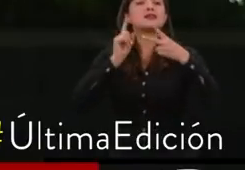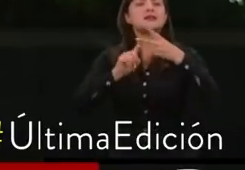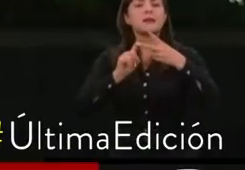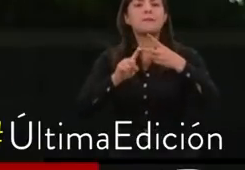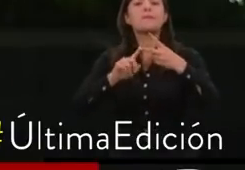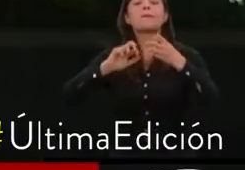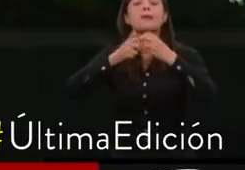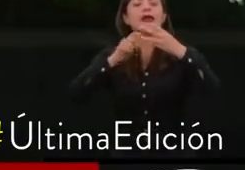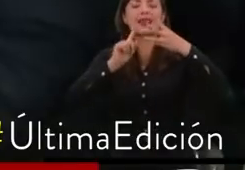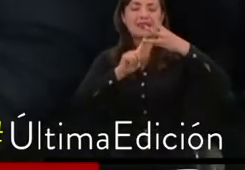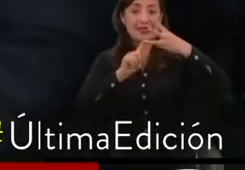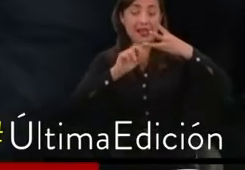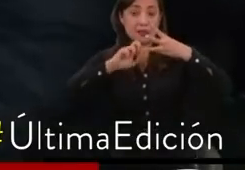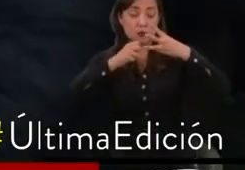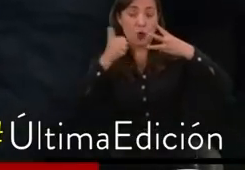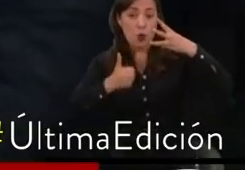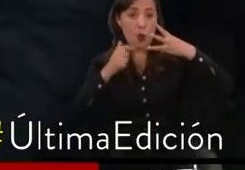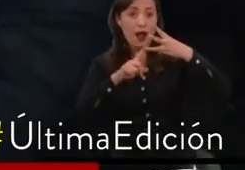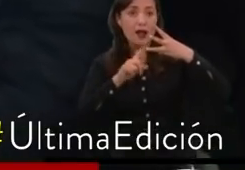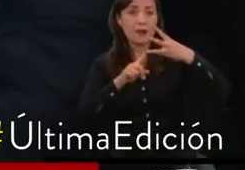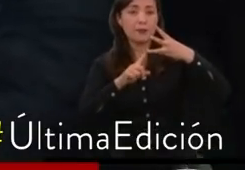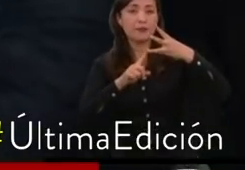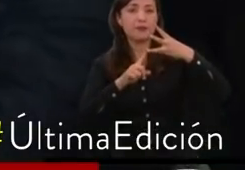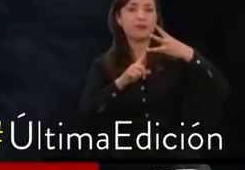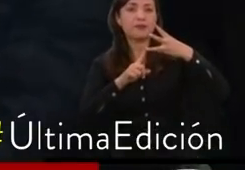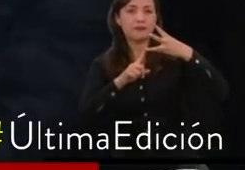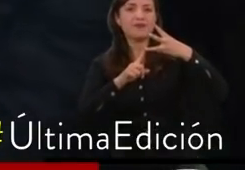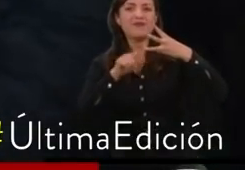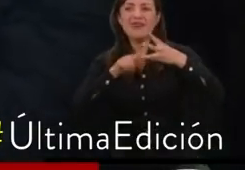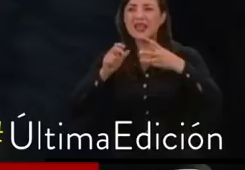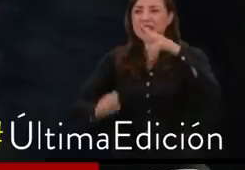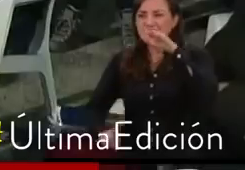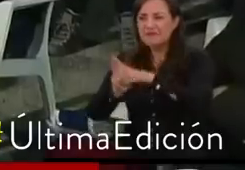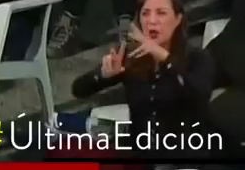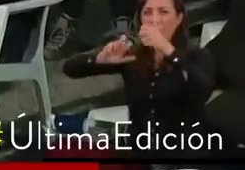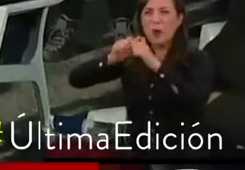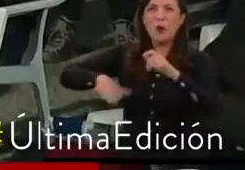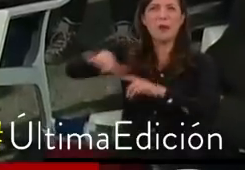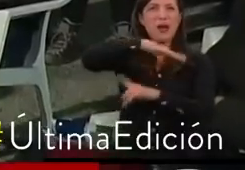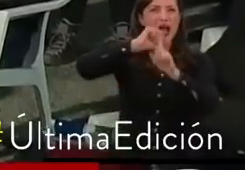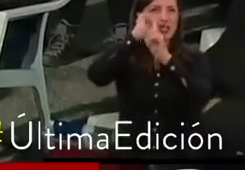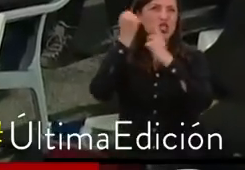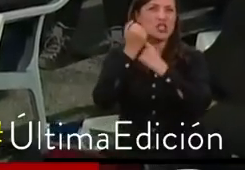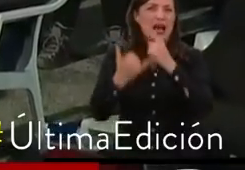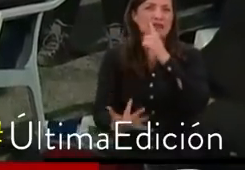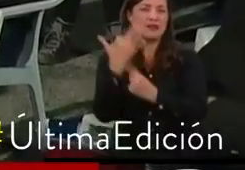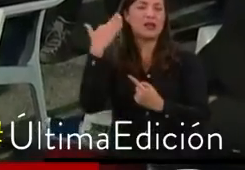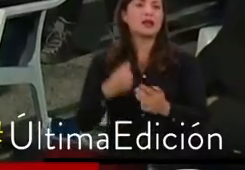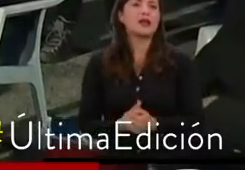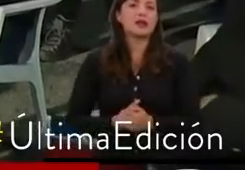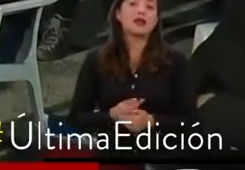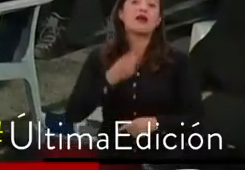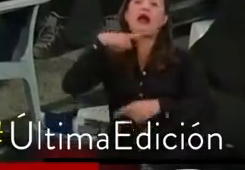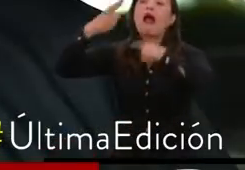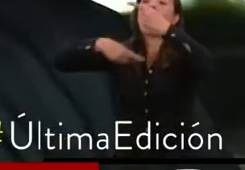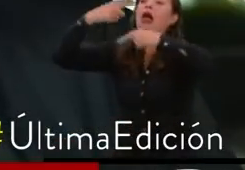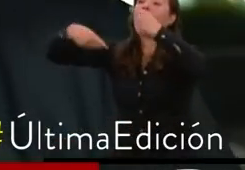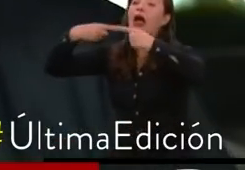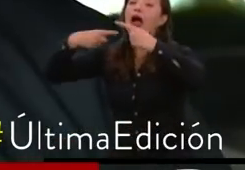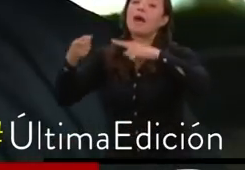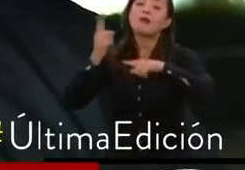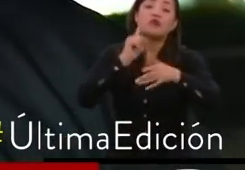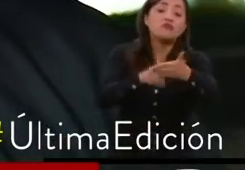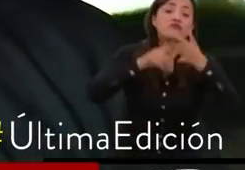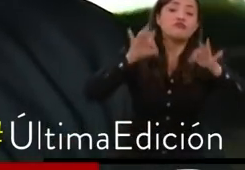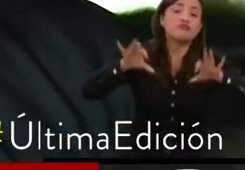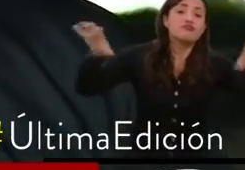tercera problemática, digamos que toda esta problemática social que vive el país. Una cosa es lo que se dice, una cosa es lo que se hace.